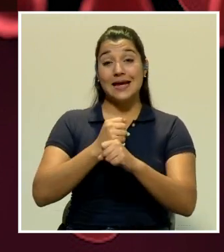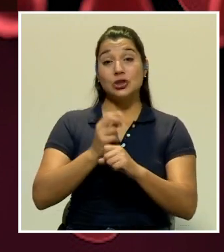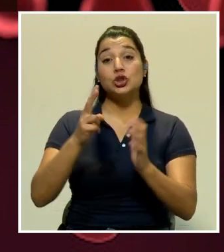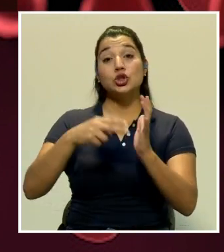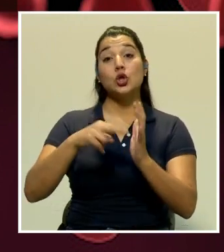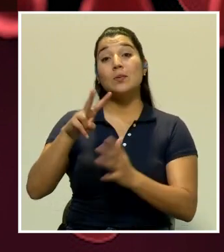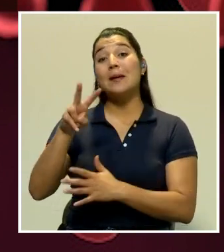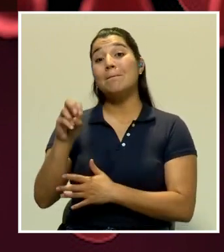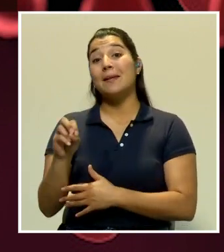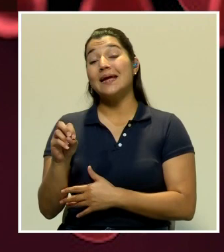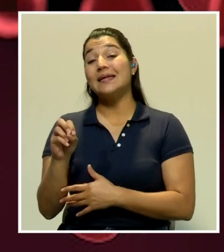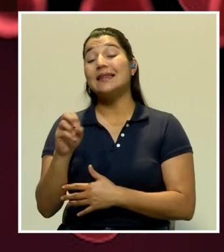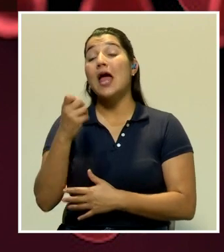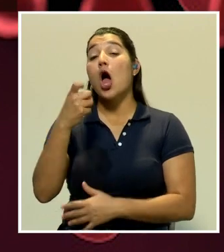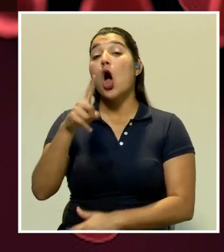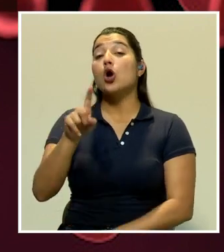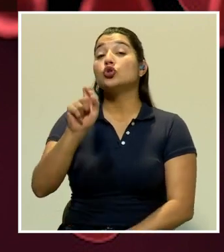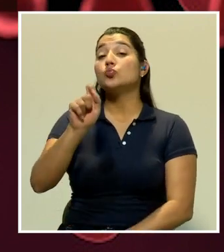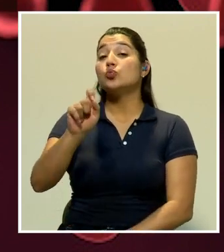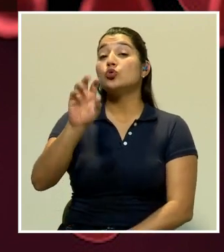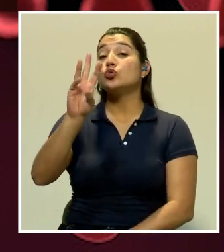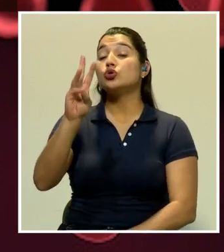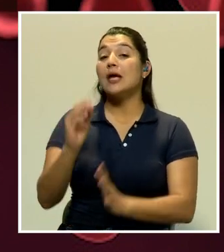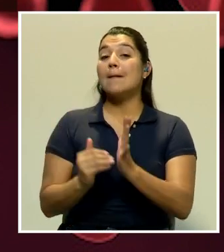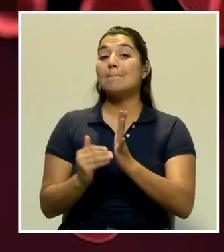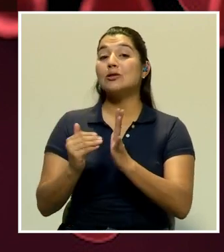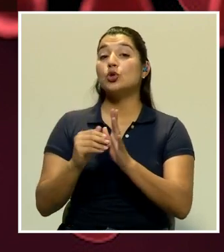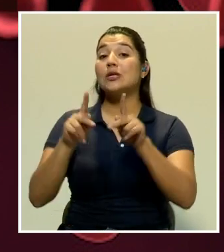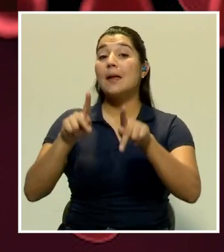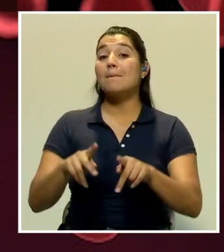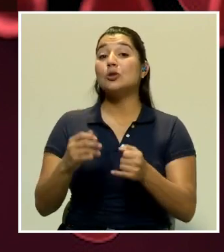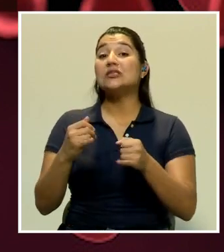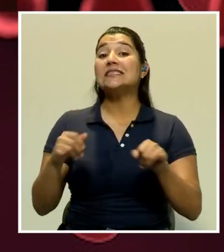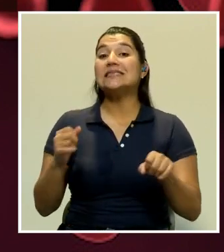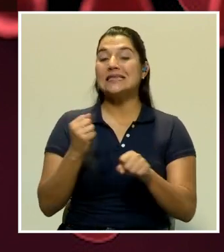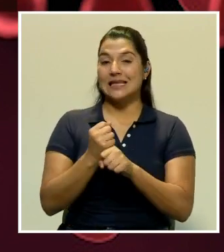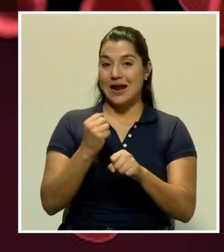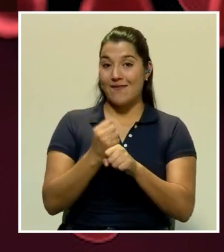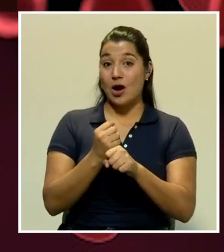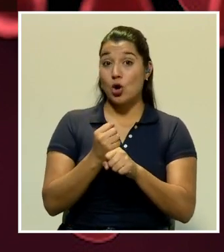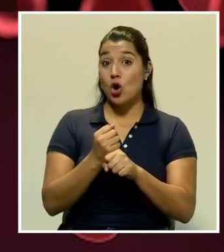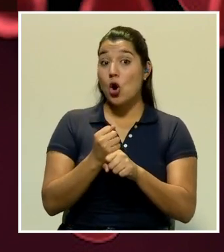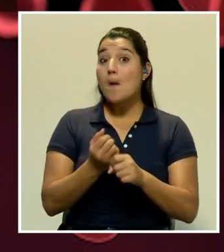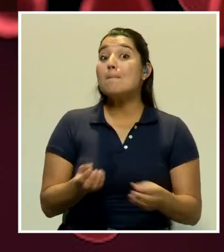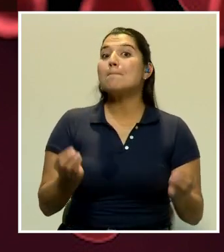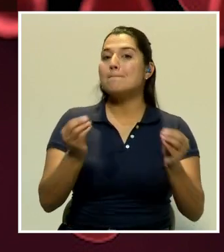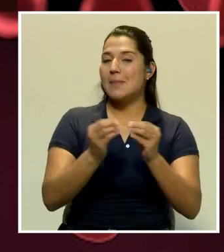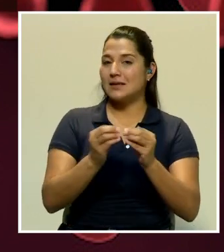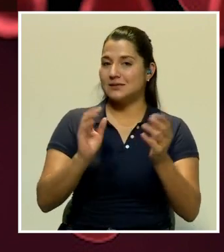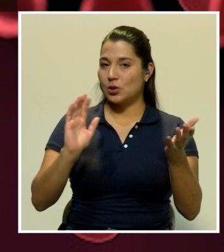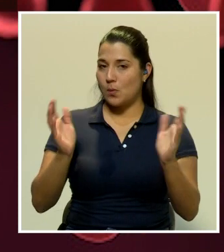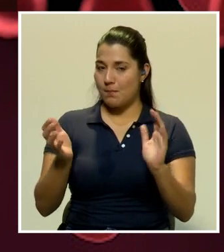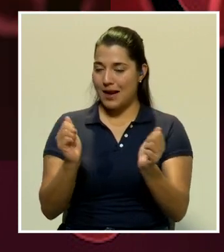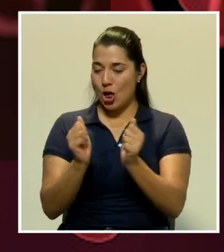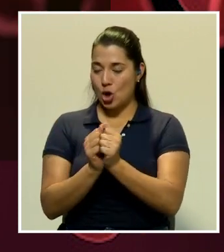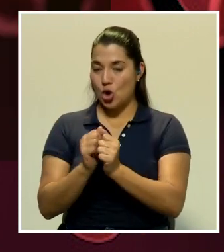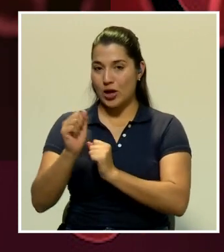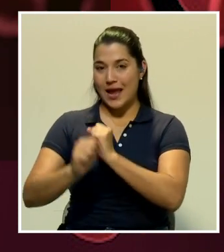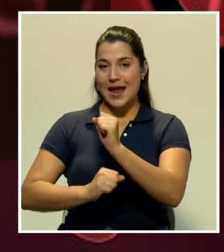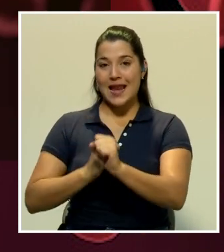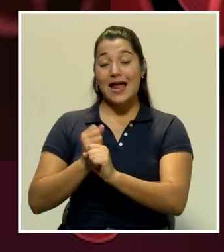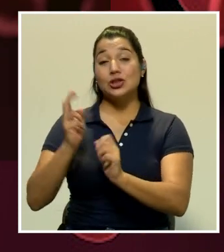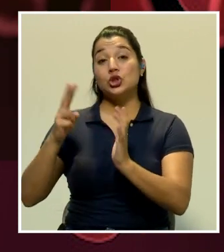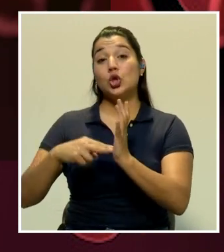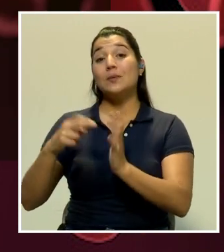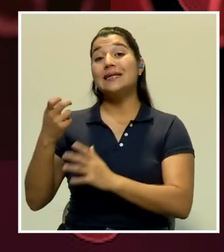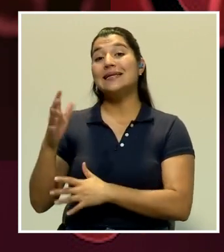se registran 11.6 millones de personas desempleadas, más en comparación con el 2019. Pasamos